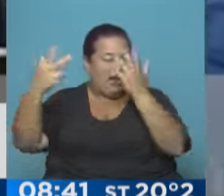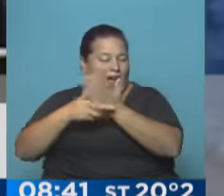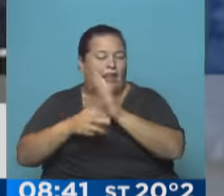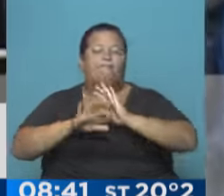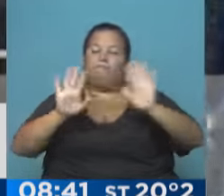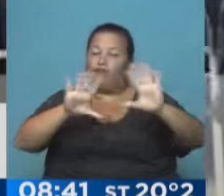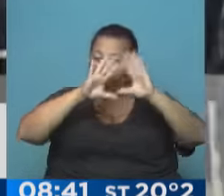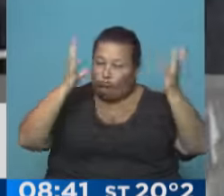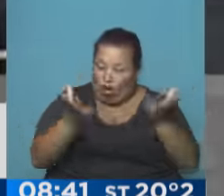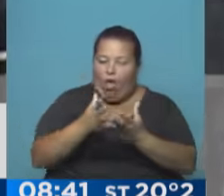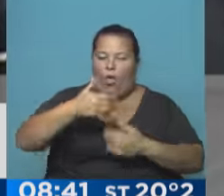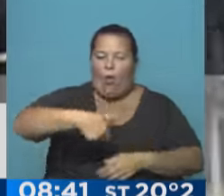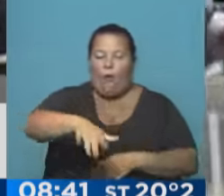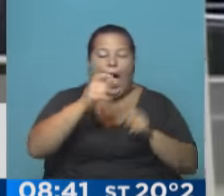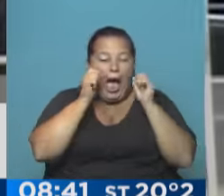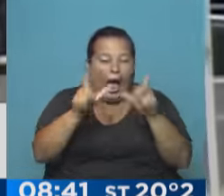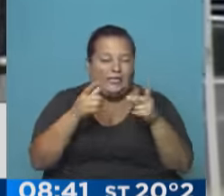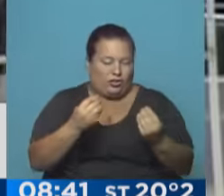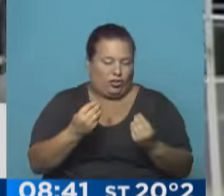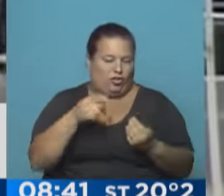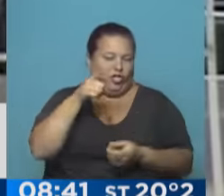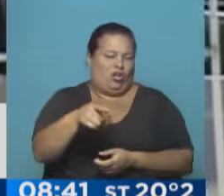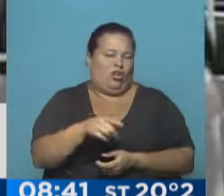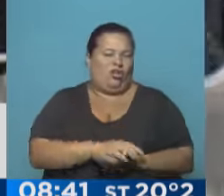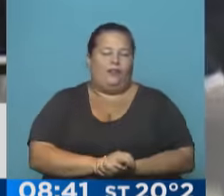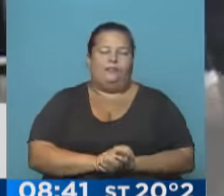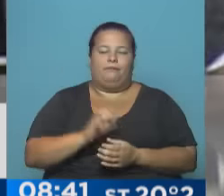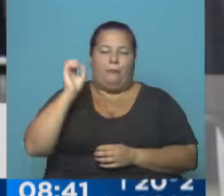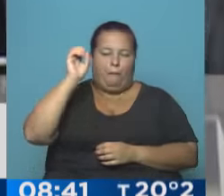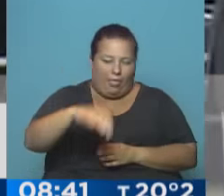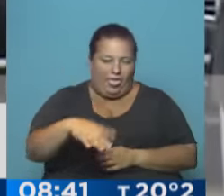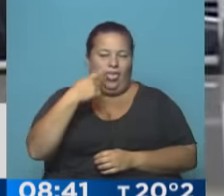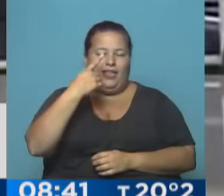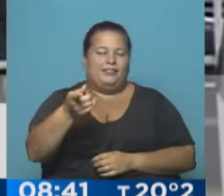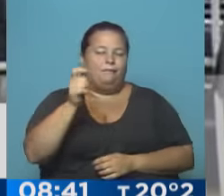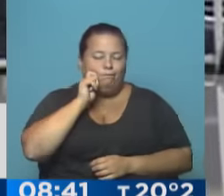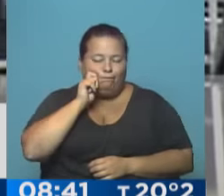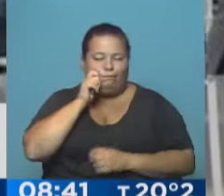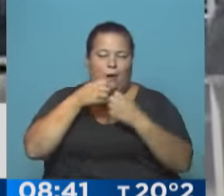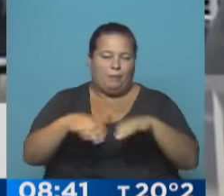Bueno, todo eso vamos a estar atentos. Allí está llegando, vemos el saludo